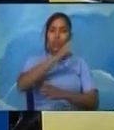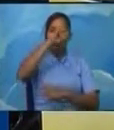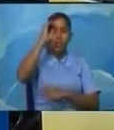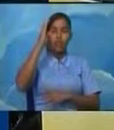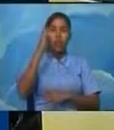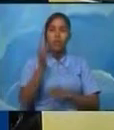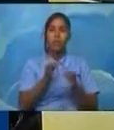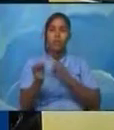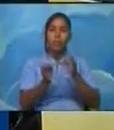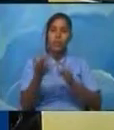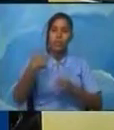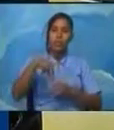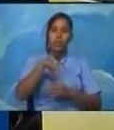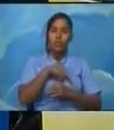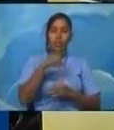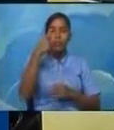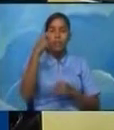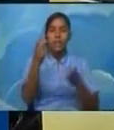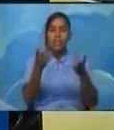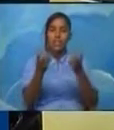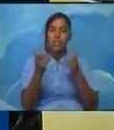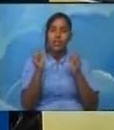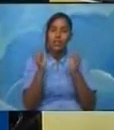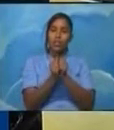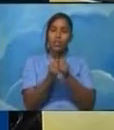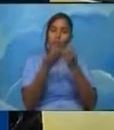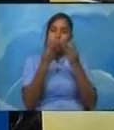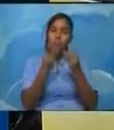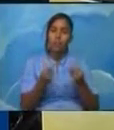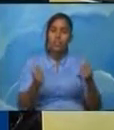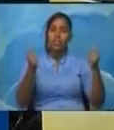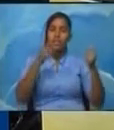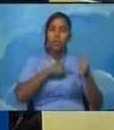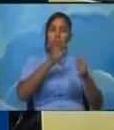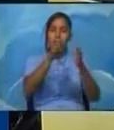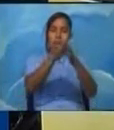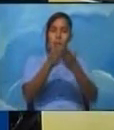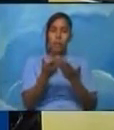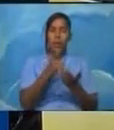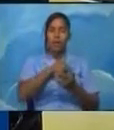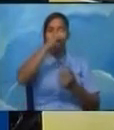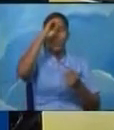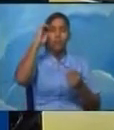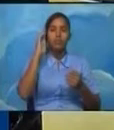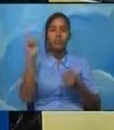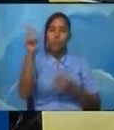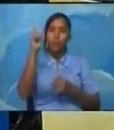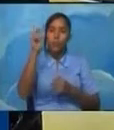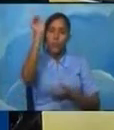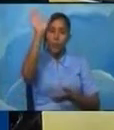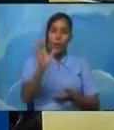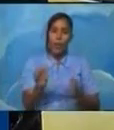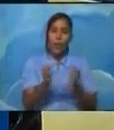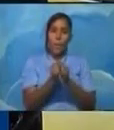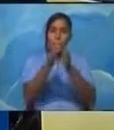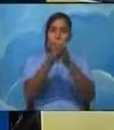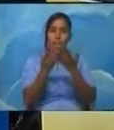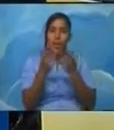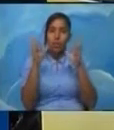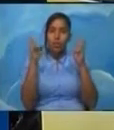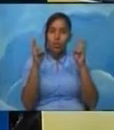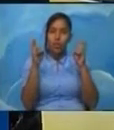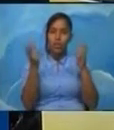nuestros corazones, para recibir con mansedumbre la palabra. Usa a mi pastor, el doctor Puerta, con palabra